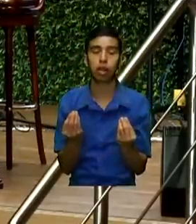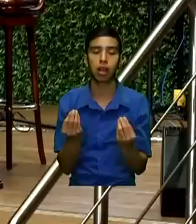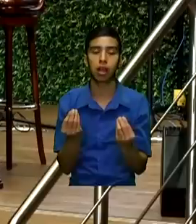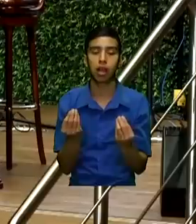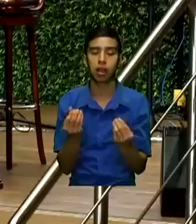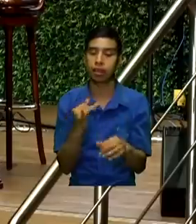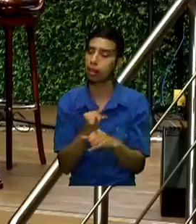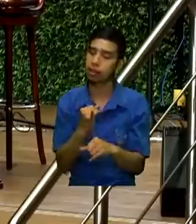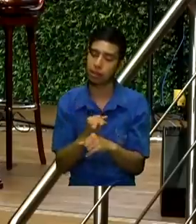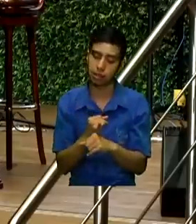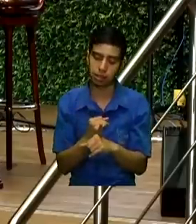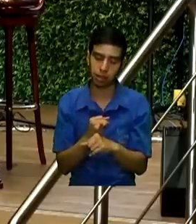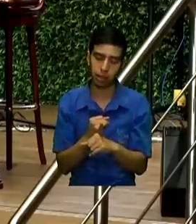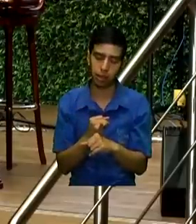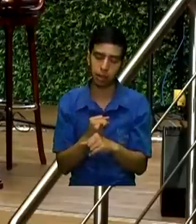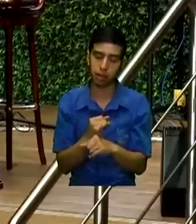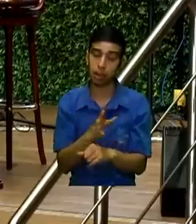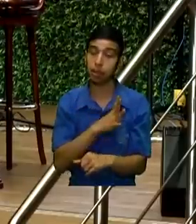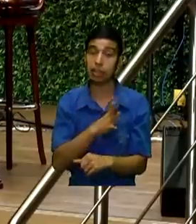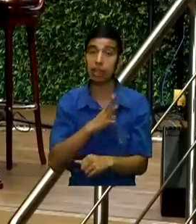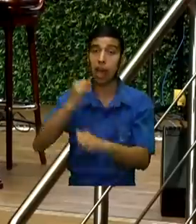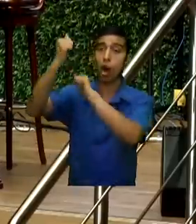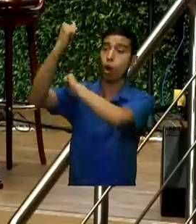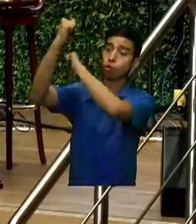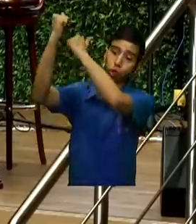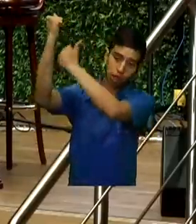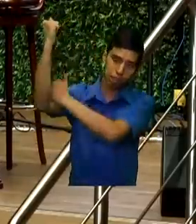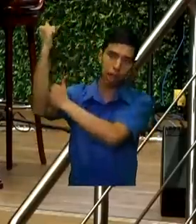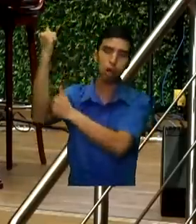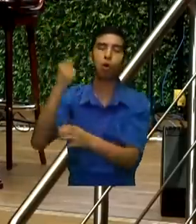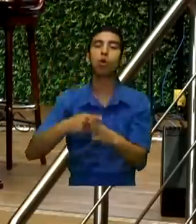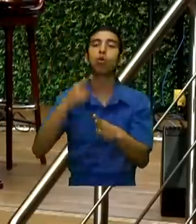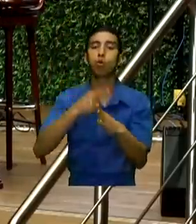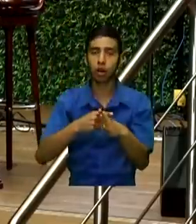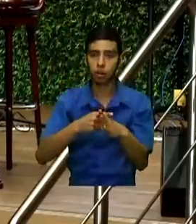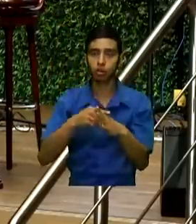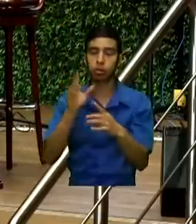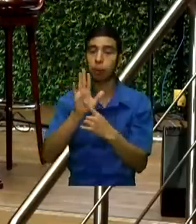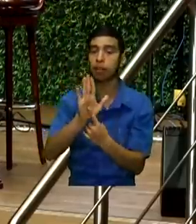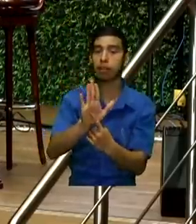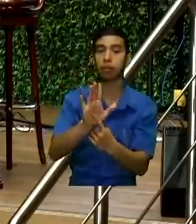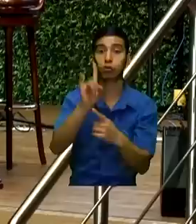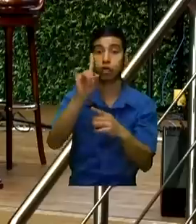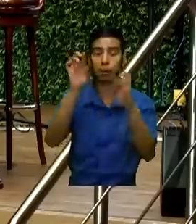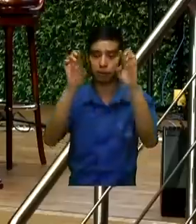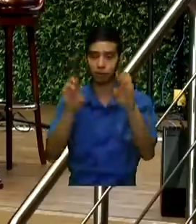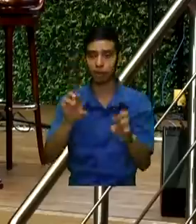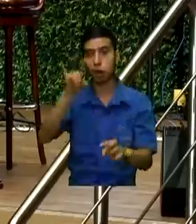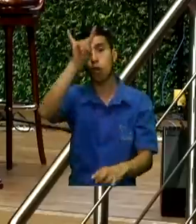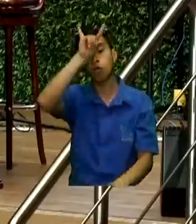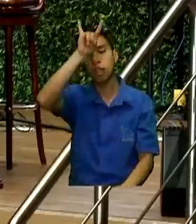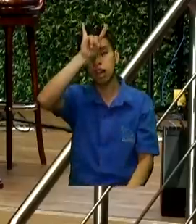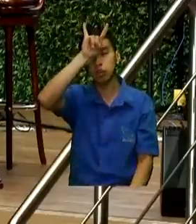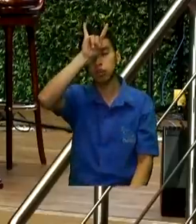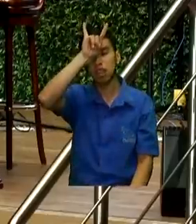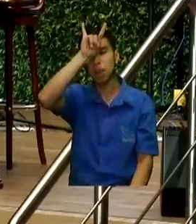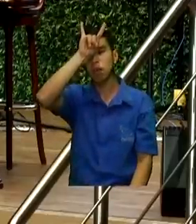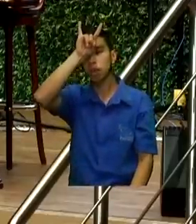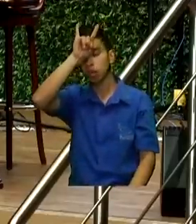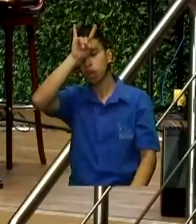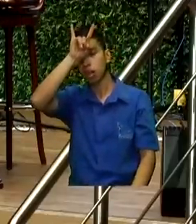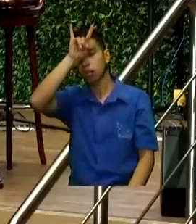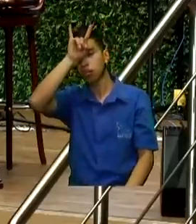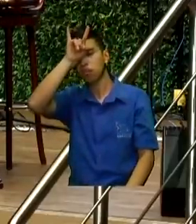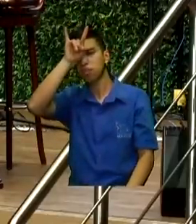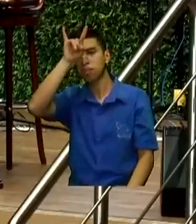hermano. Y le caigan cinco diáconos y en nombre de Jesús, llamen a los derechos humanos, no llamen a nadie aquí,